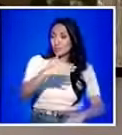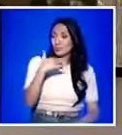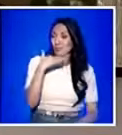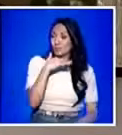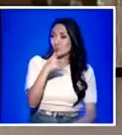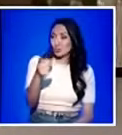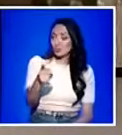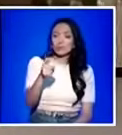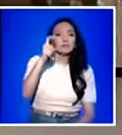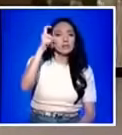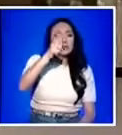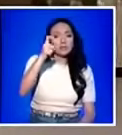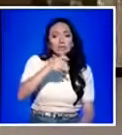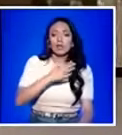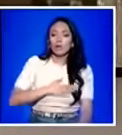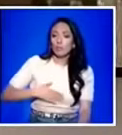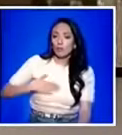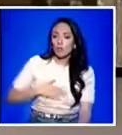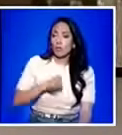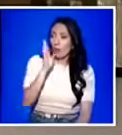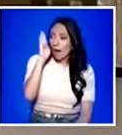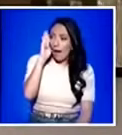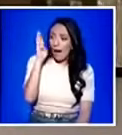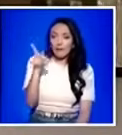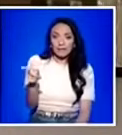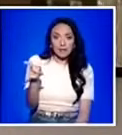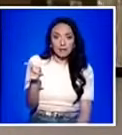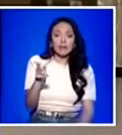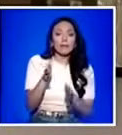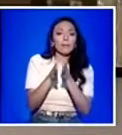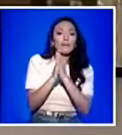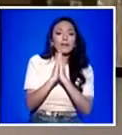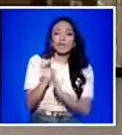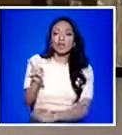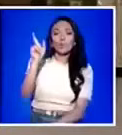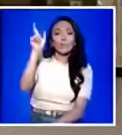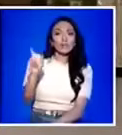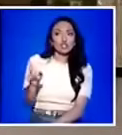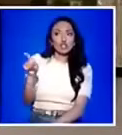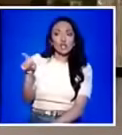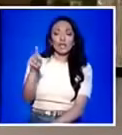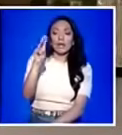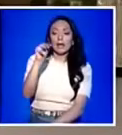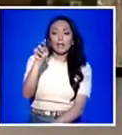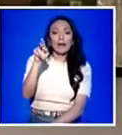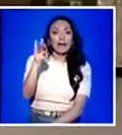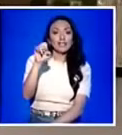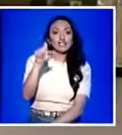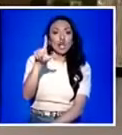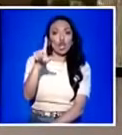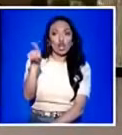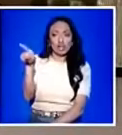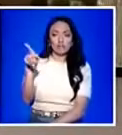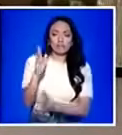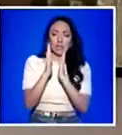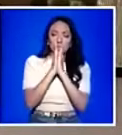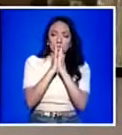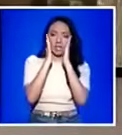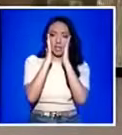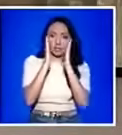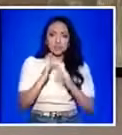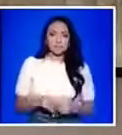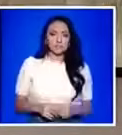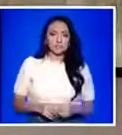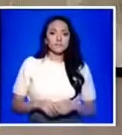del Sur. Esperamos que por favor atiendan el pedido de nuestra reportera ciudadana, como es la vecina Marisol. Son las 8 de la mañana con 10